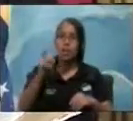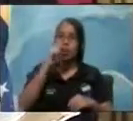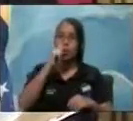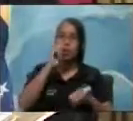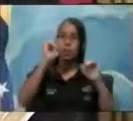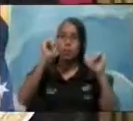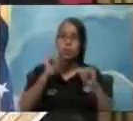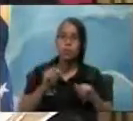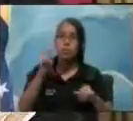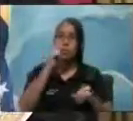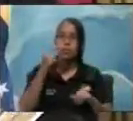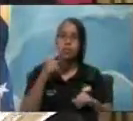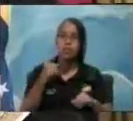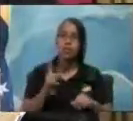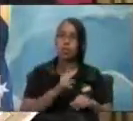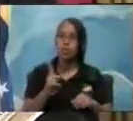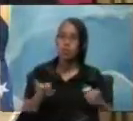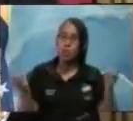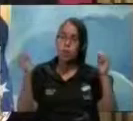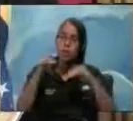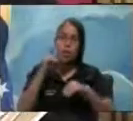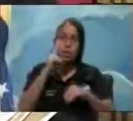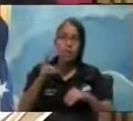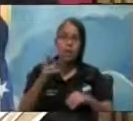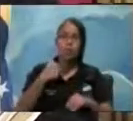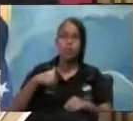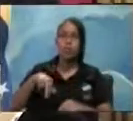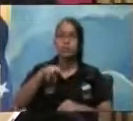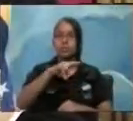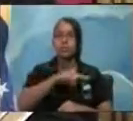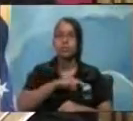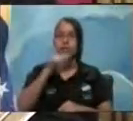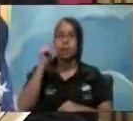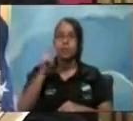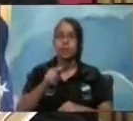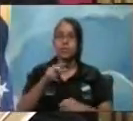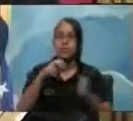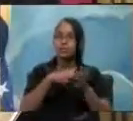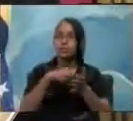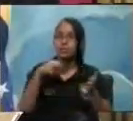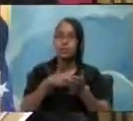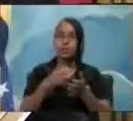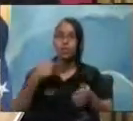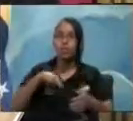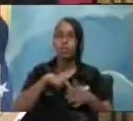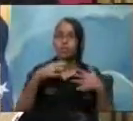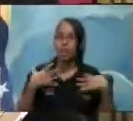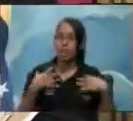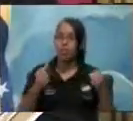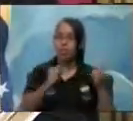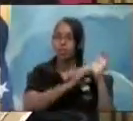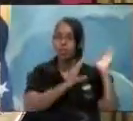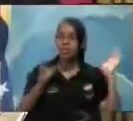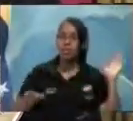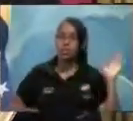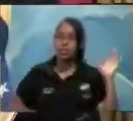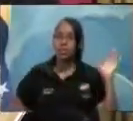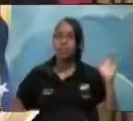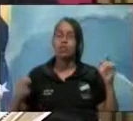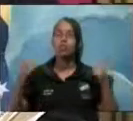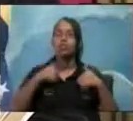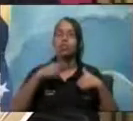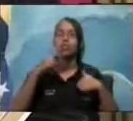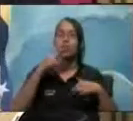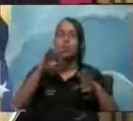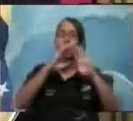Pedro dice, no nos pongan la mirada a nosotros, este cojo lo sanó fue Cristo, no nosotros. Yo le digo al mundo